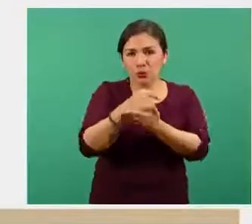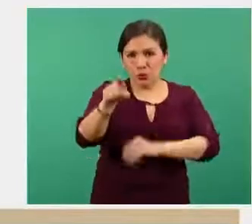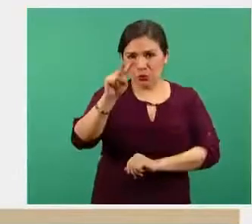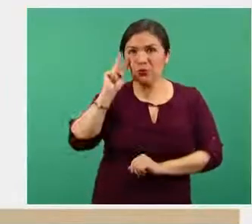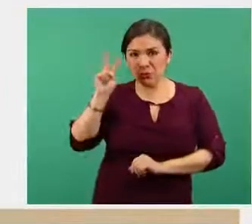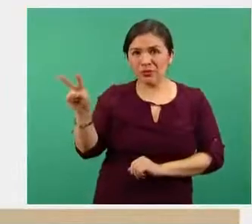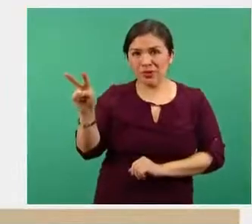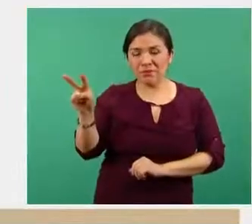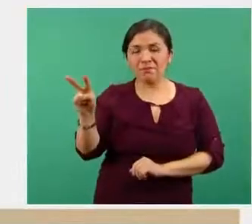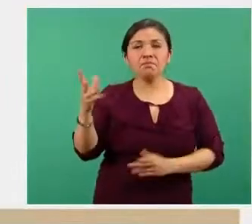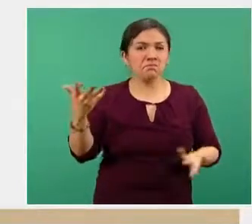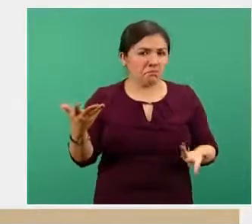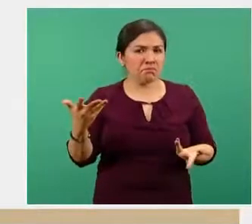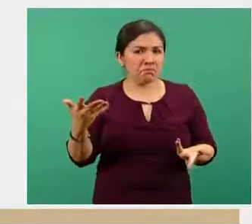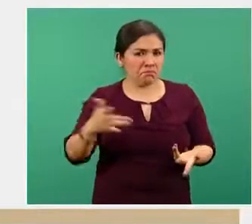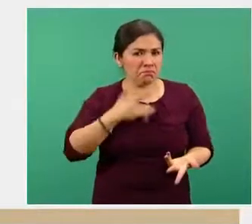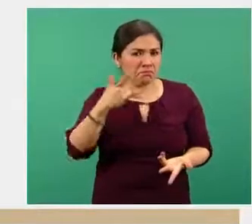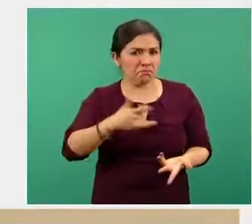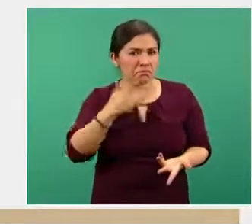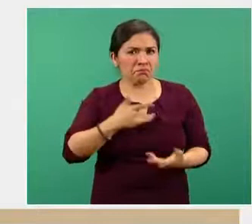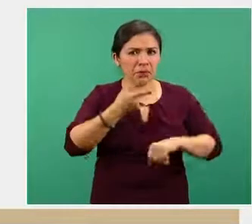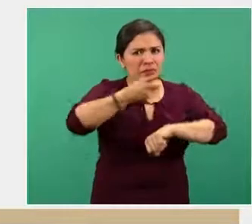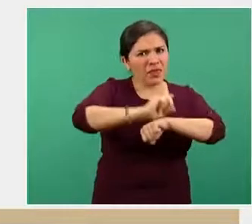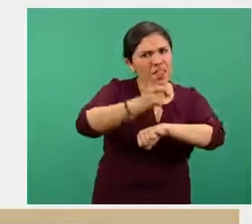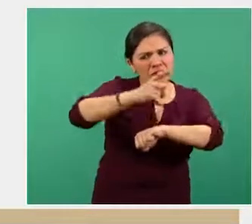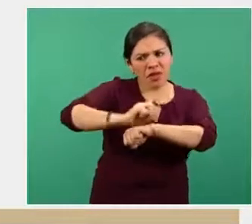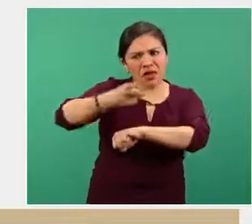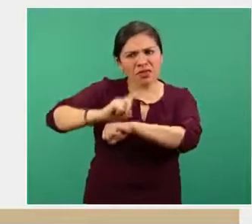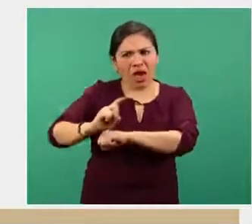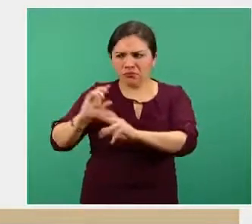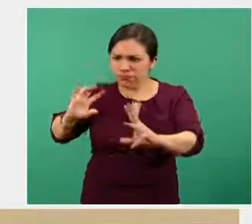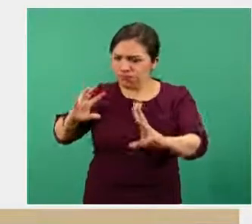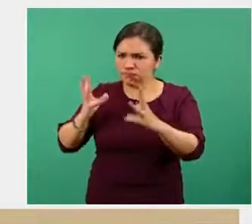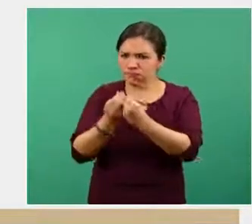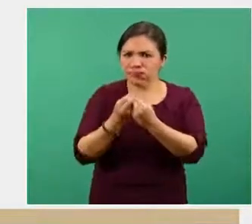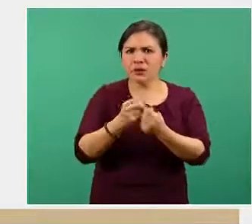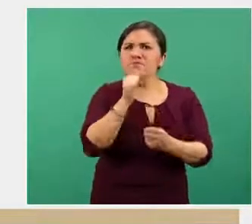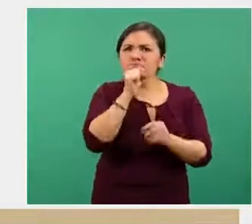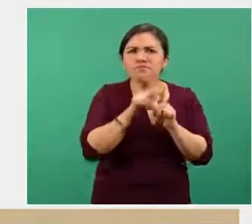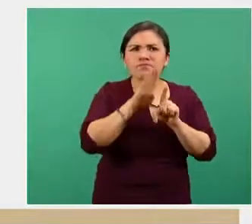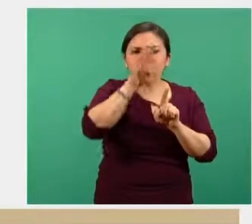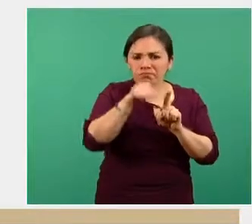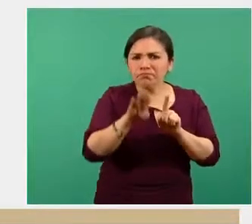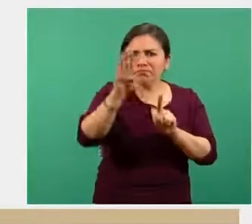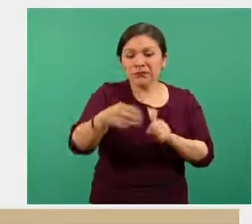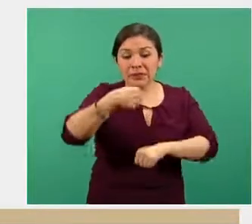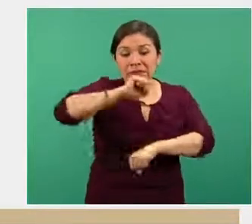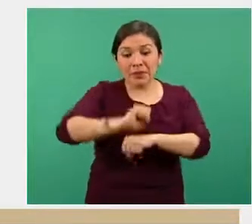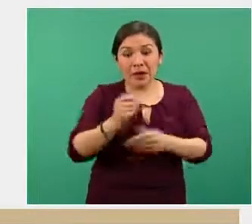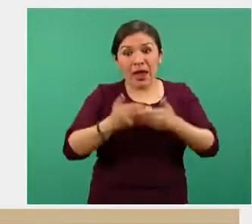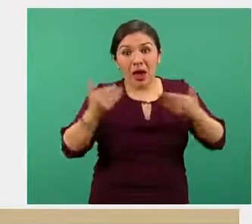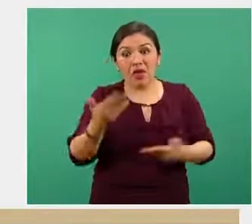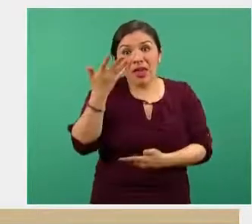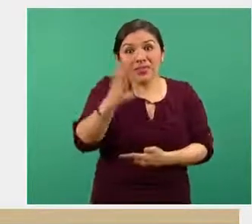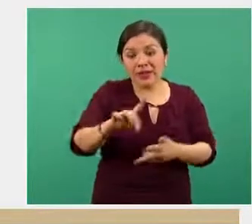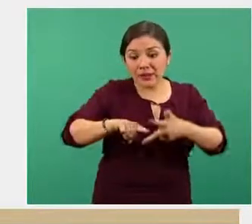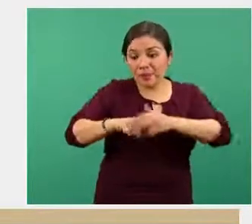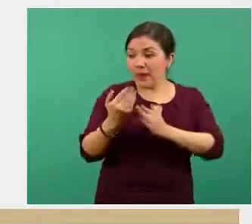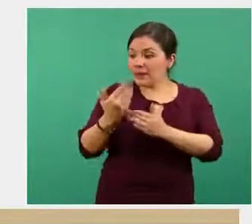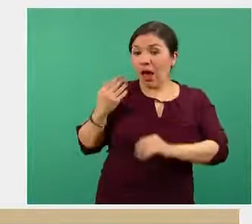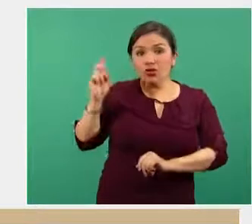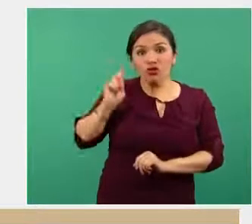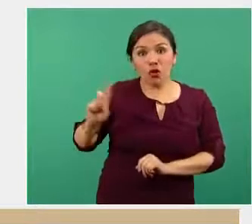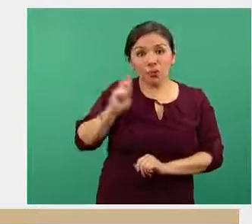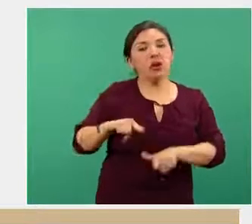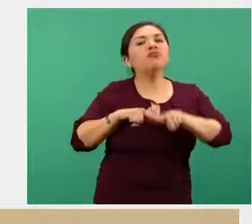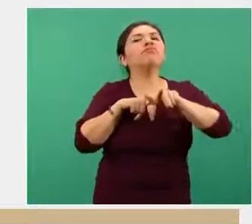ustedes rápidamente notar que día con día que hemos estado graficando la semana número 10 desde el domingo, pues